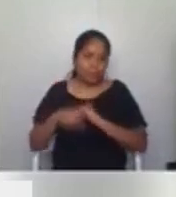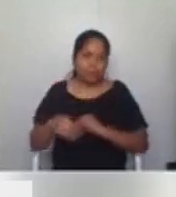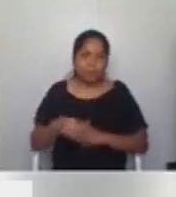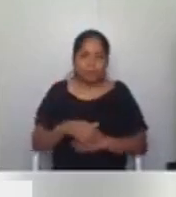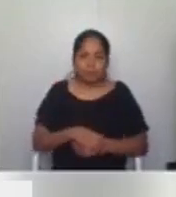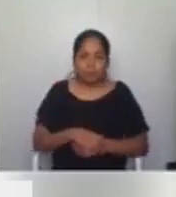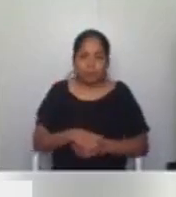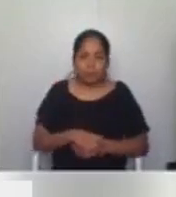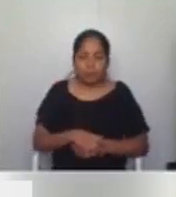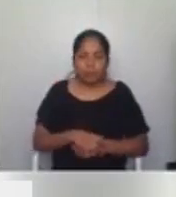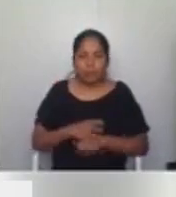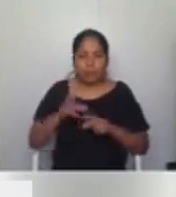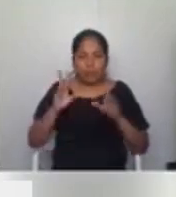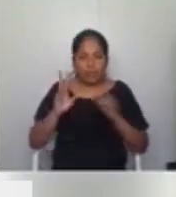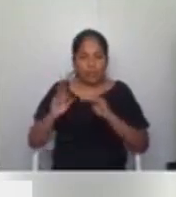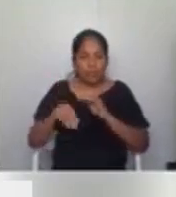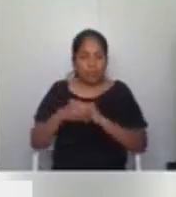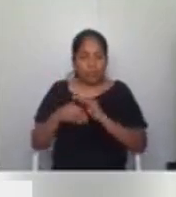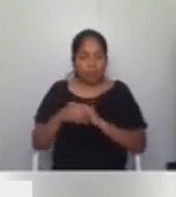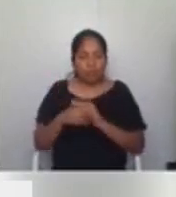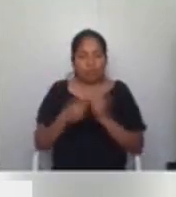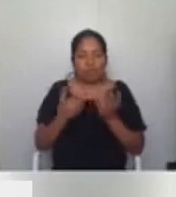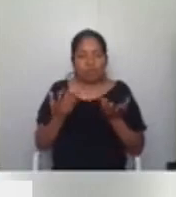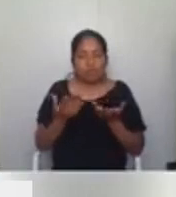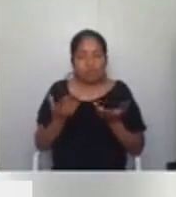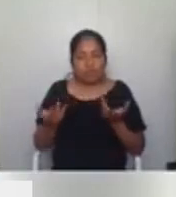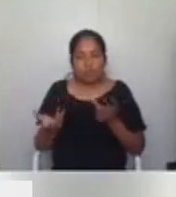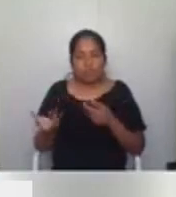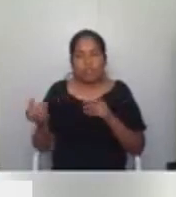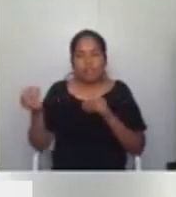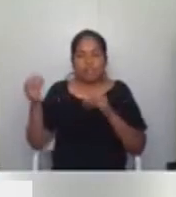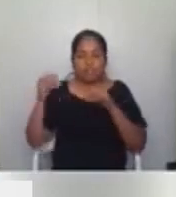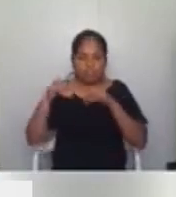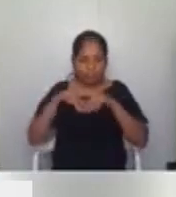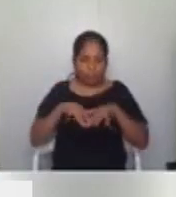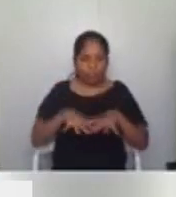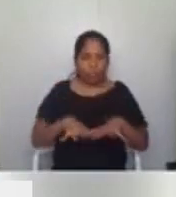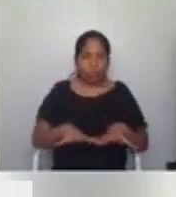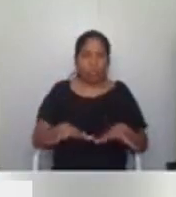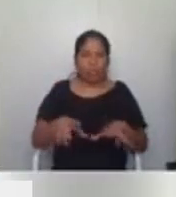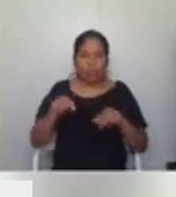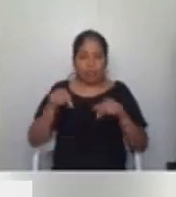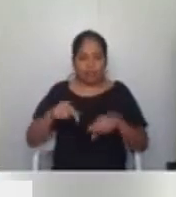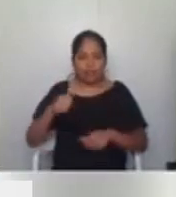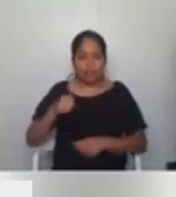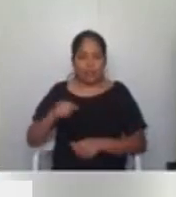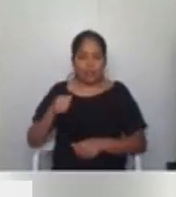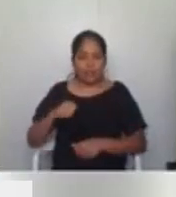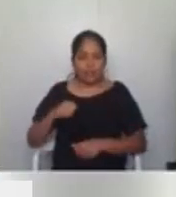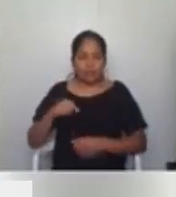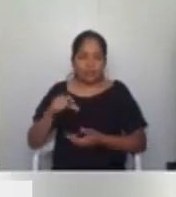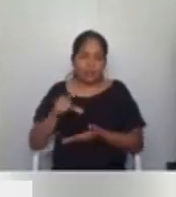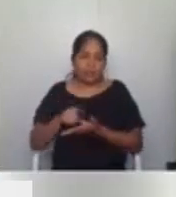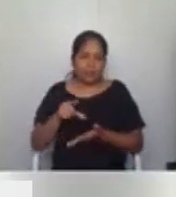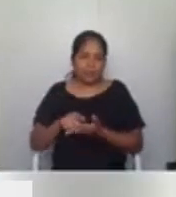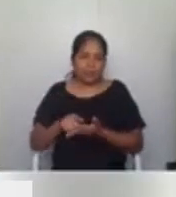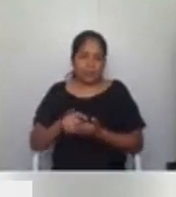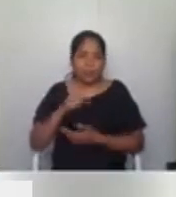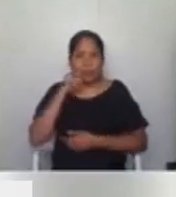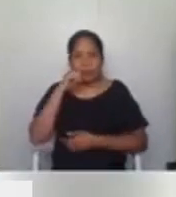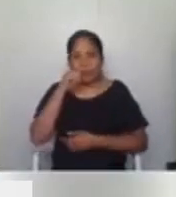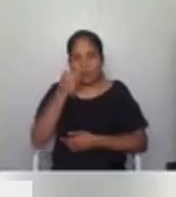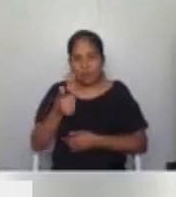Corrupción que ha invadido este municipio y que el día de mañana a los señores regidores, por favor, les